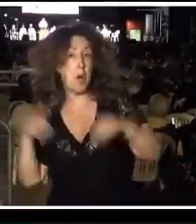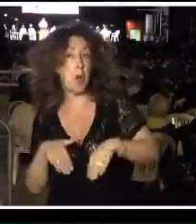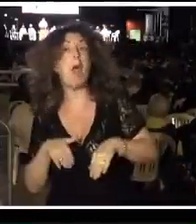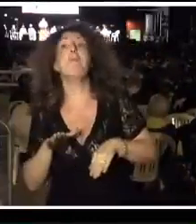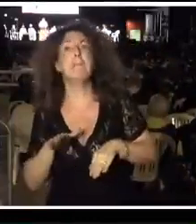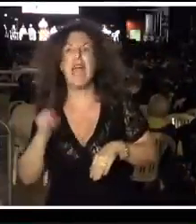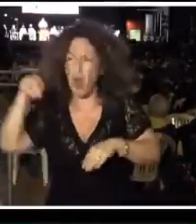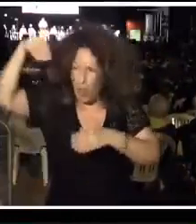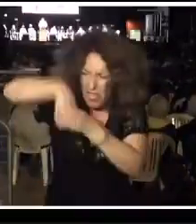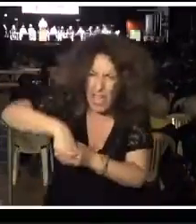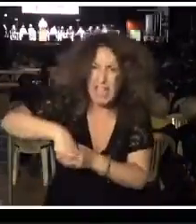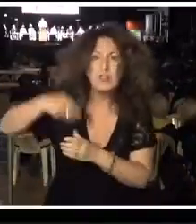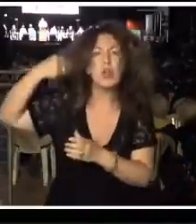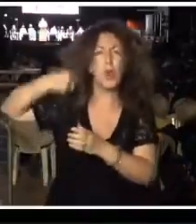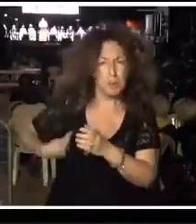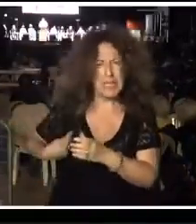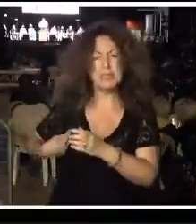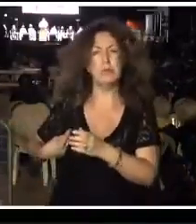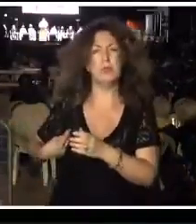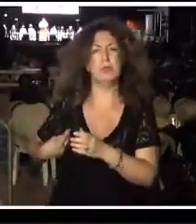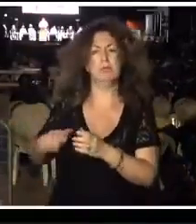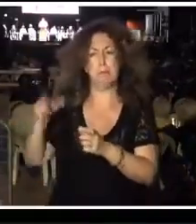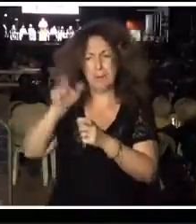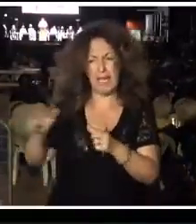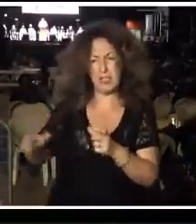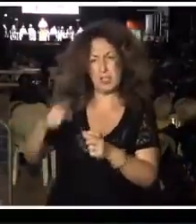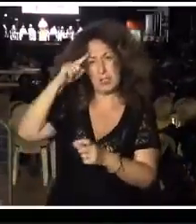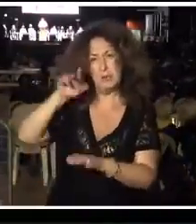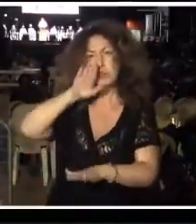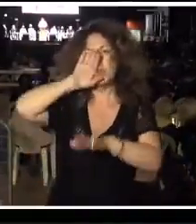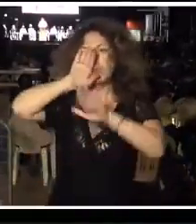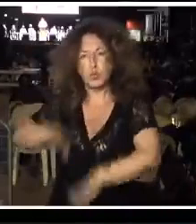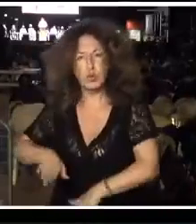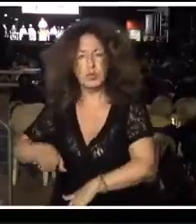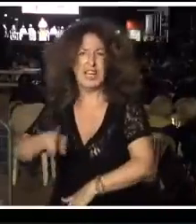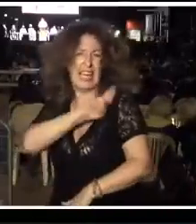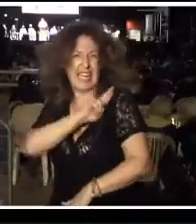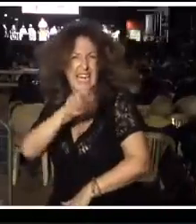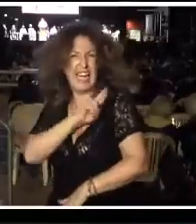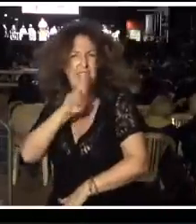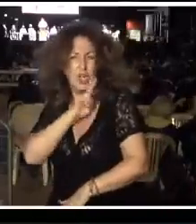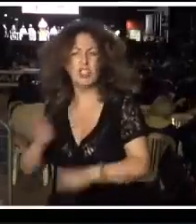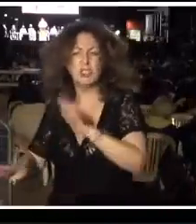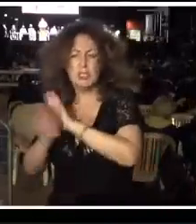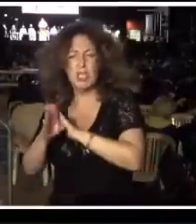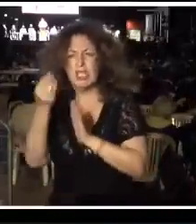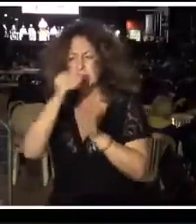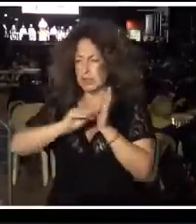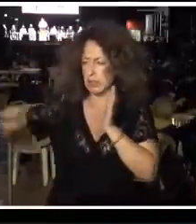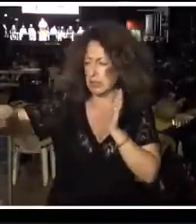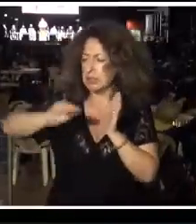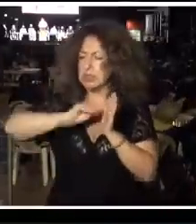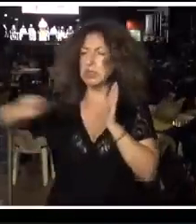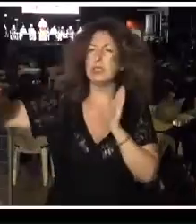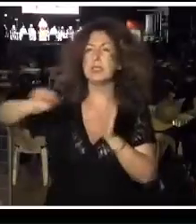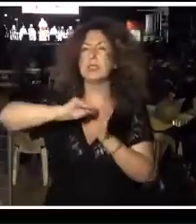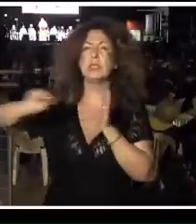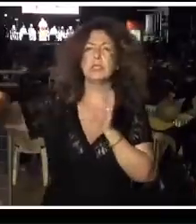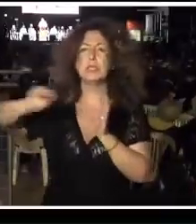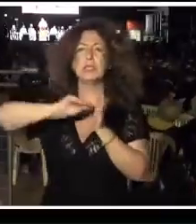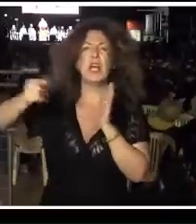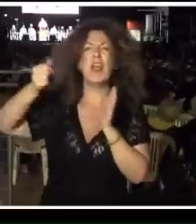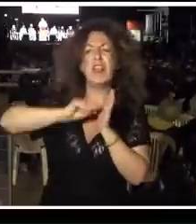terrorismo integrista, a pesar de haber gastado billones de dólares para enriquecer aún más al